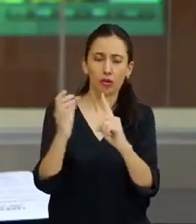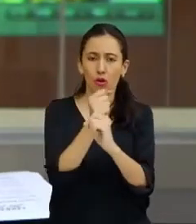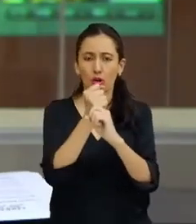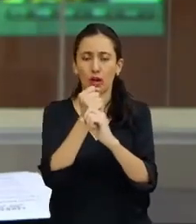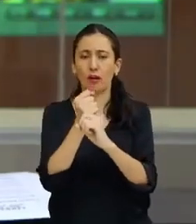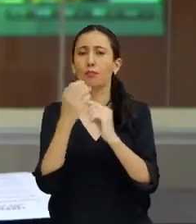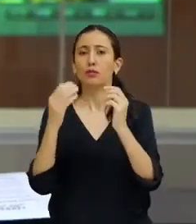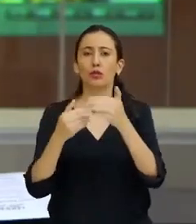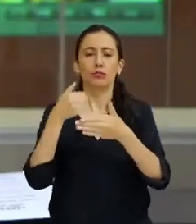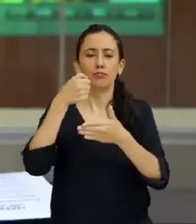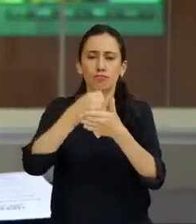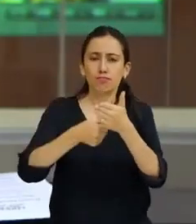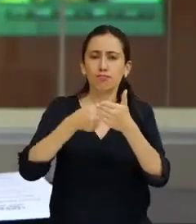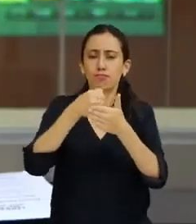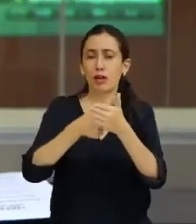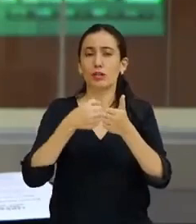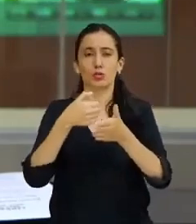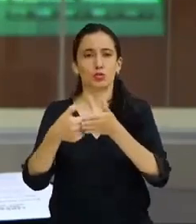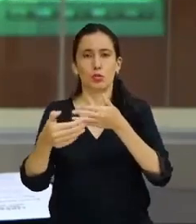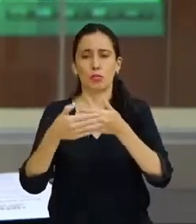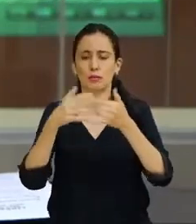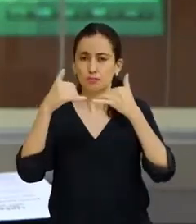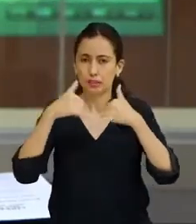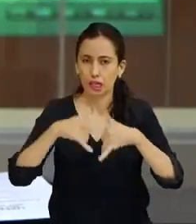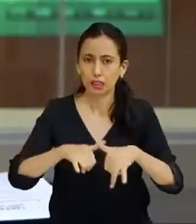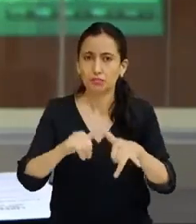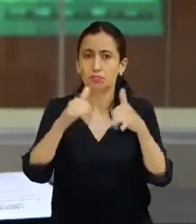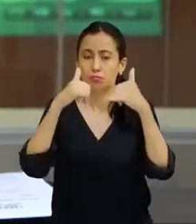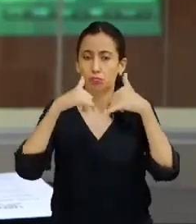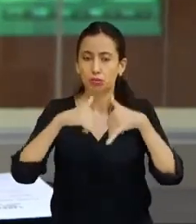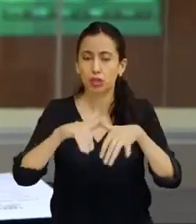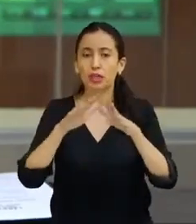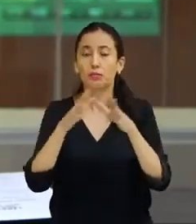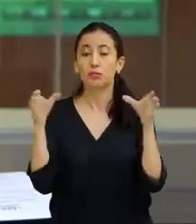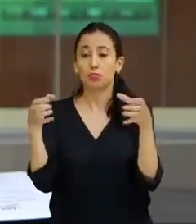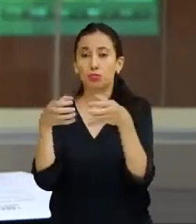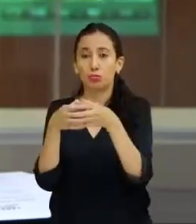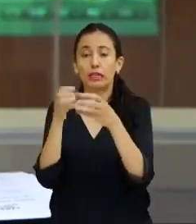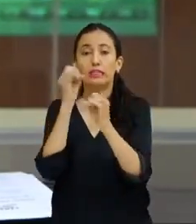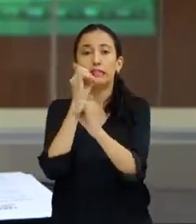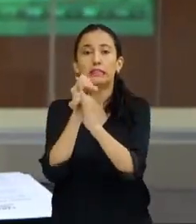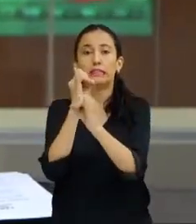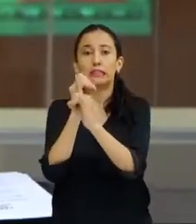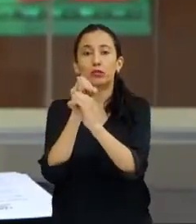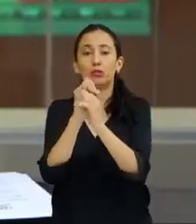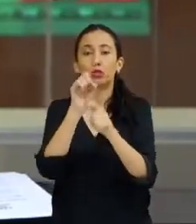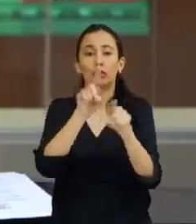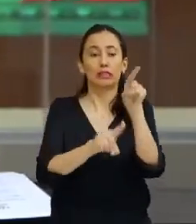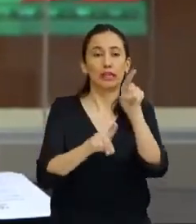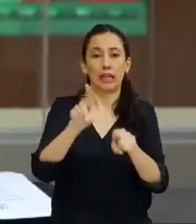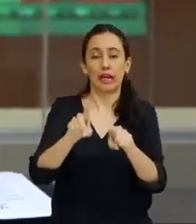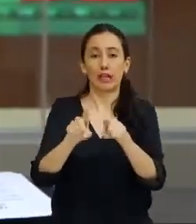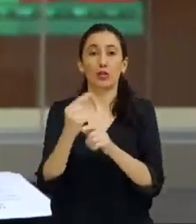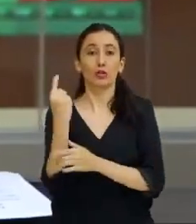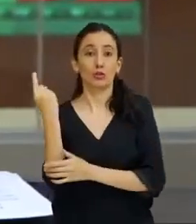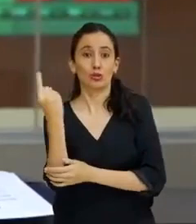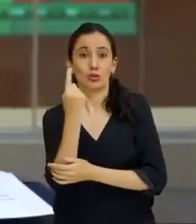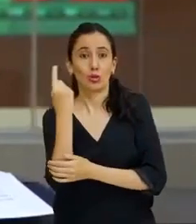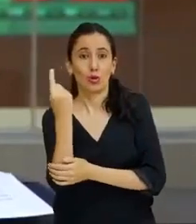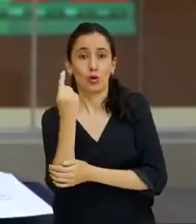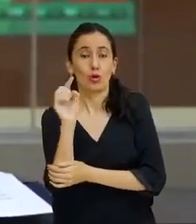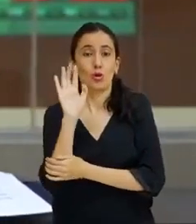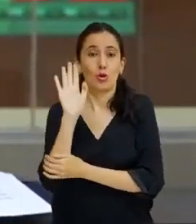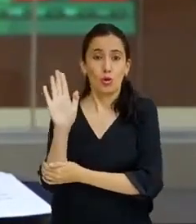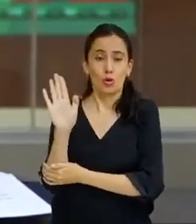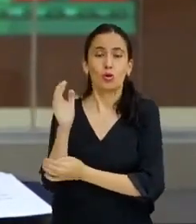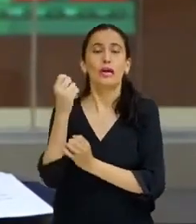una coordinación interinstitucional sin embargo Esta no es una tarea en solitario y